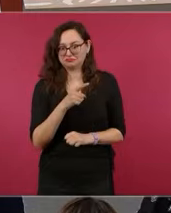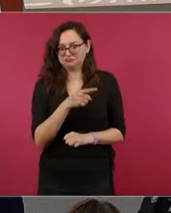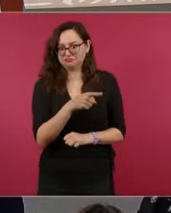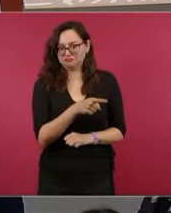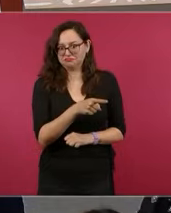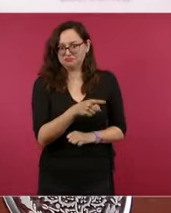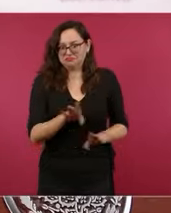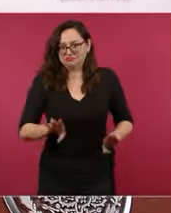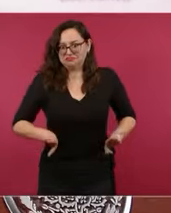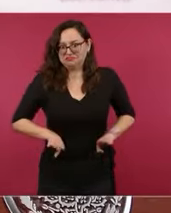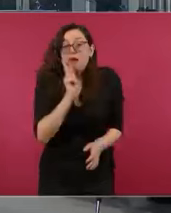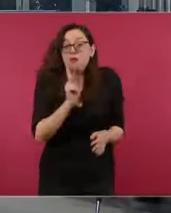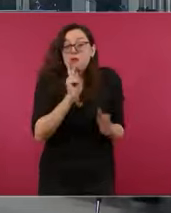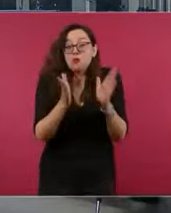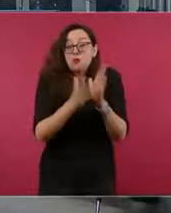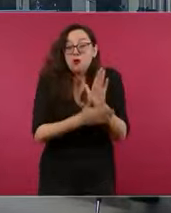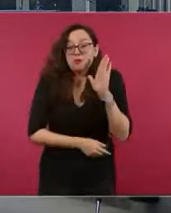Me destruye